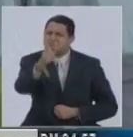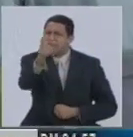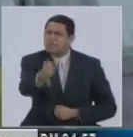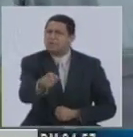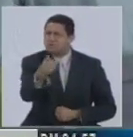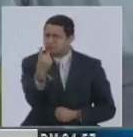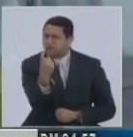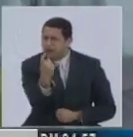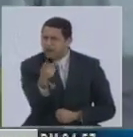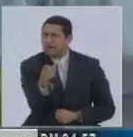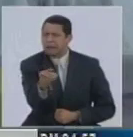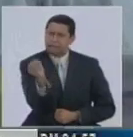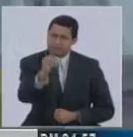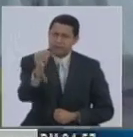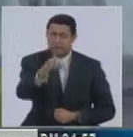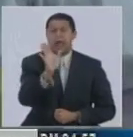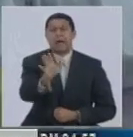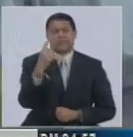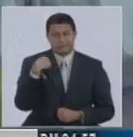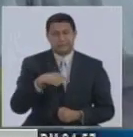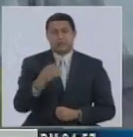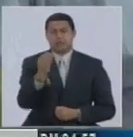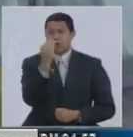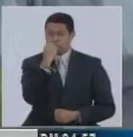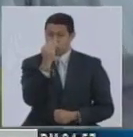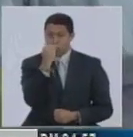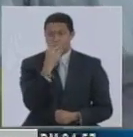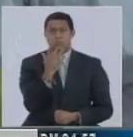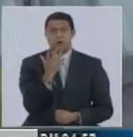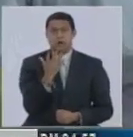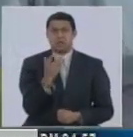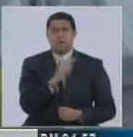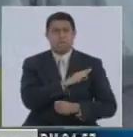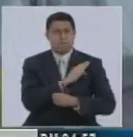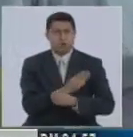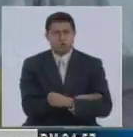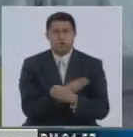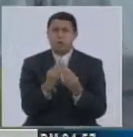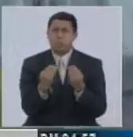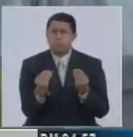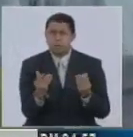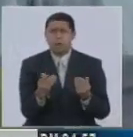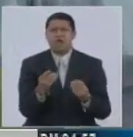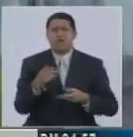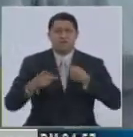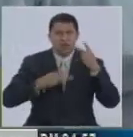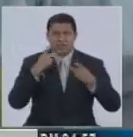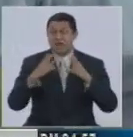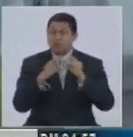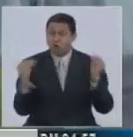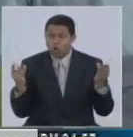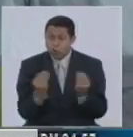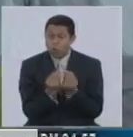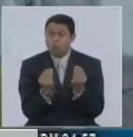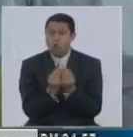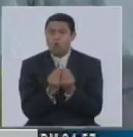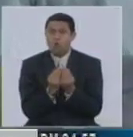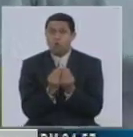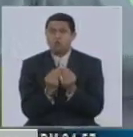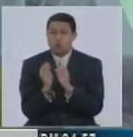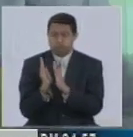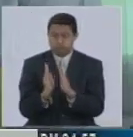persona, de manera de que, bueno, tenga una dieta en base de proteínas, carbohidratos, vegetales, todo a su